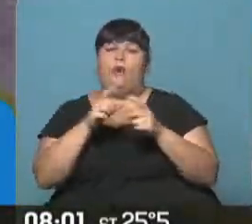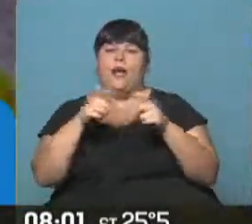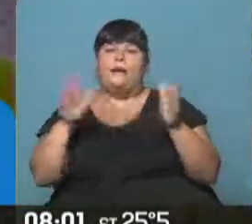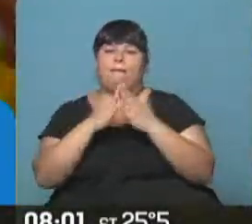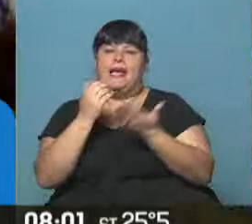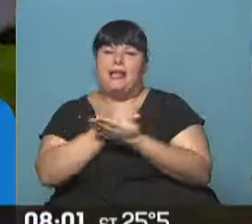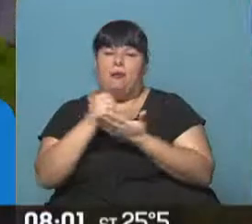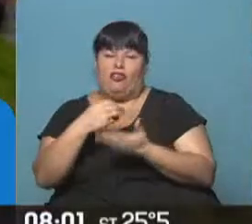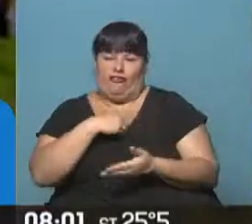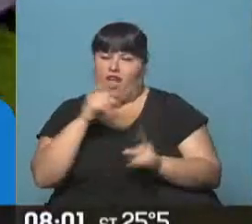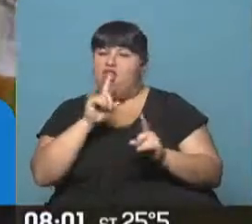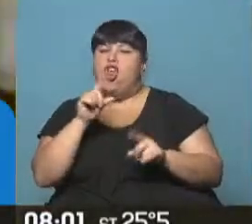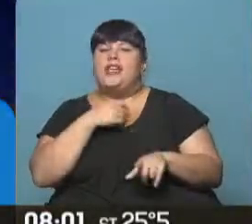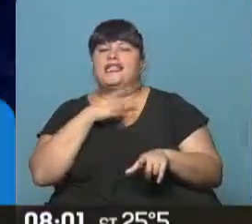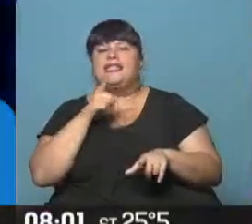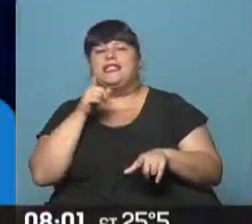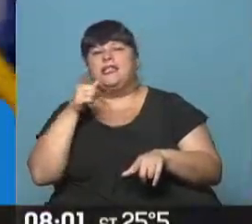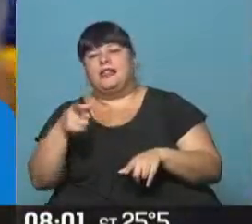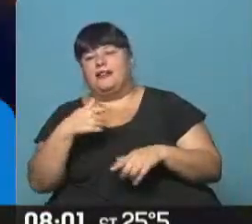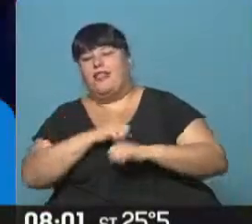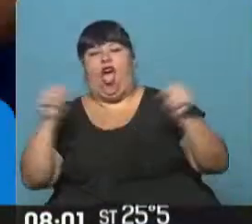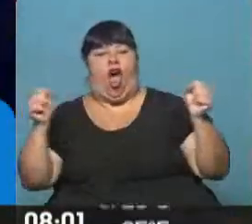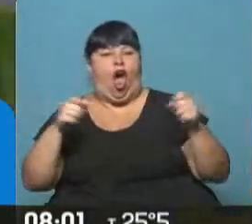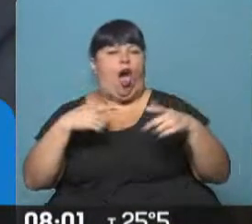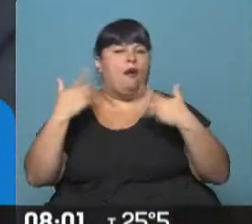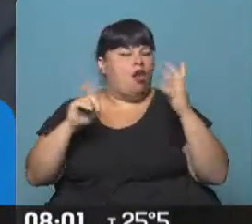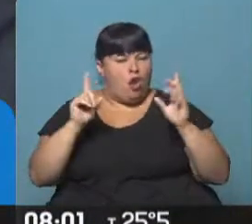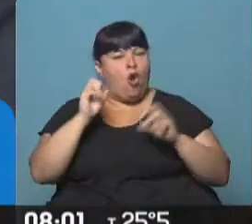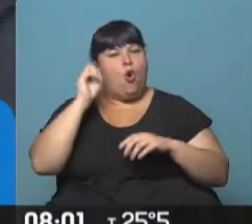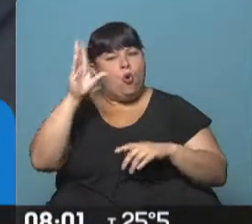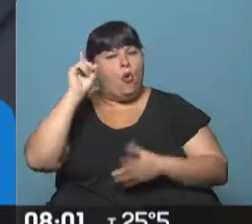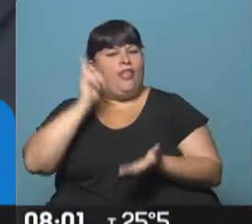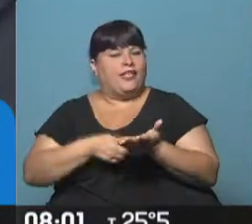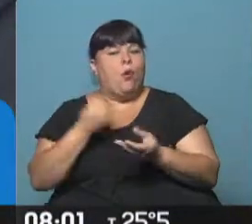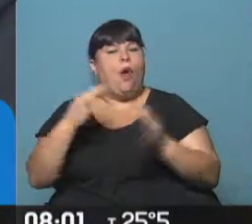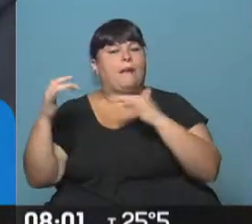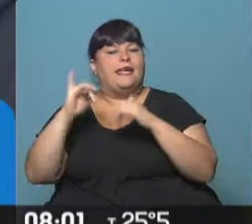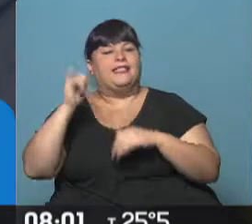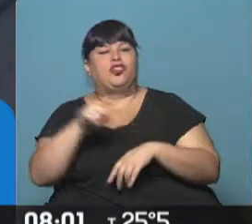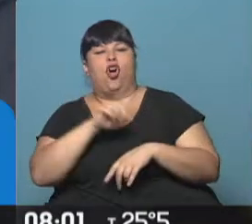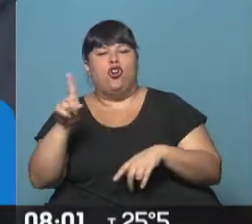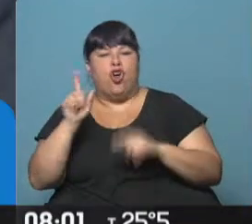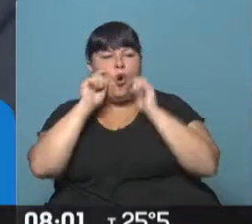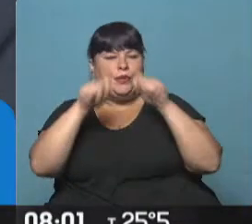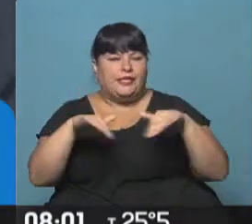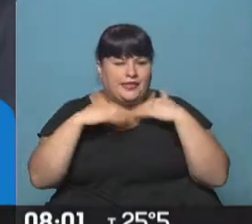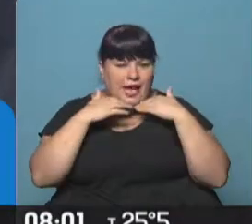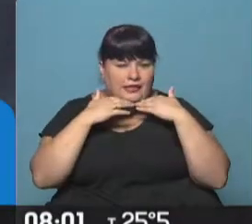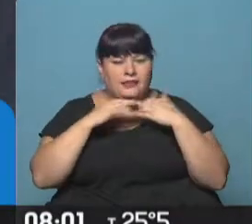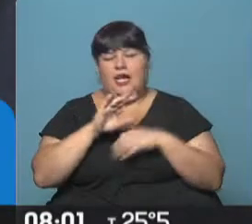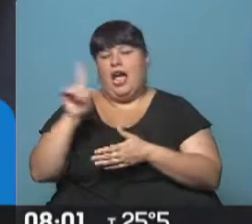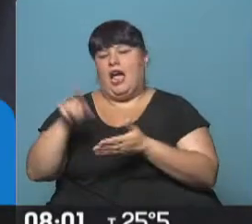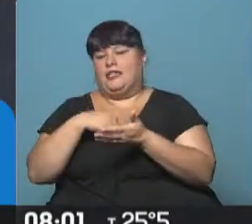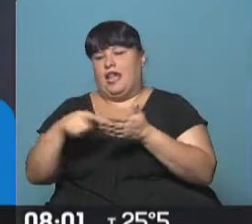del hincha, sin que esto sea intempestivo, o sea, los clubes van a decidir qué partido quieren que haya visitante y se elimina